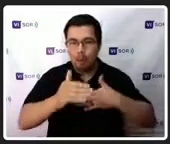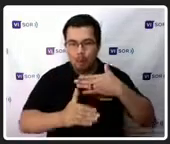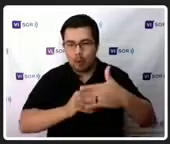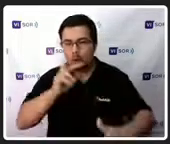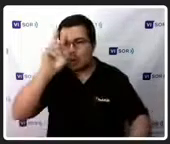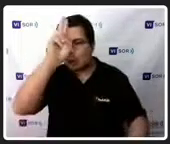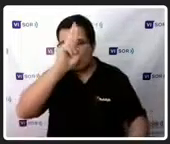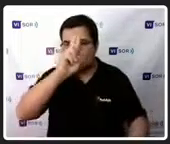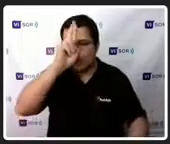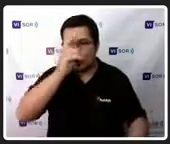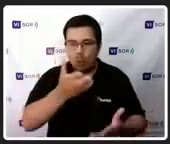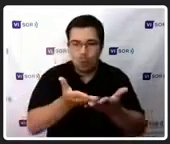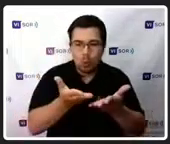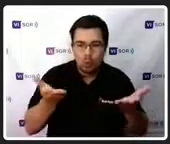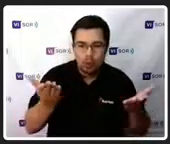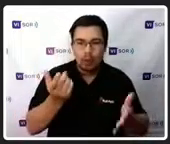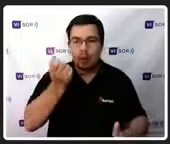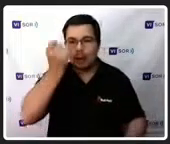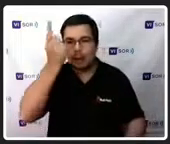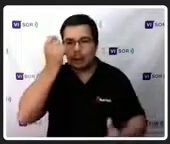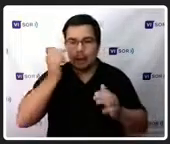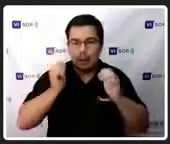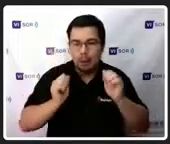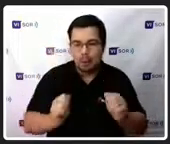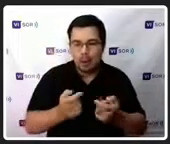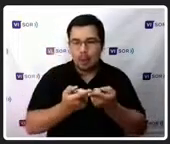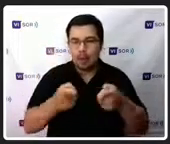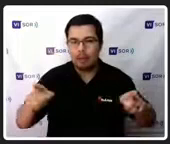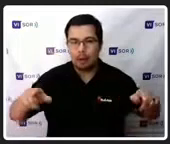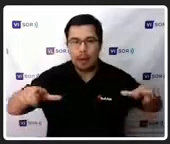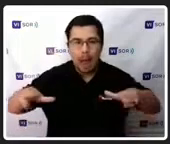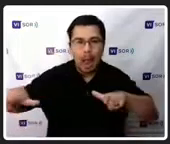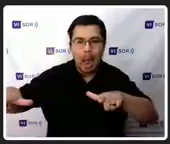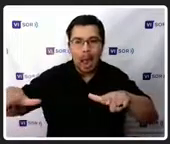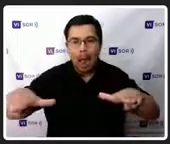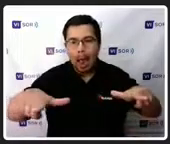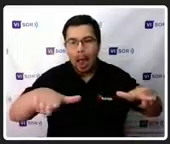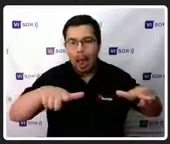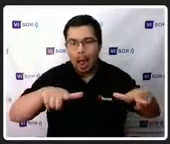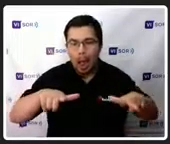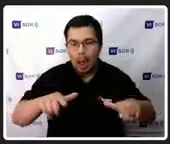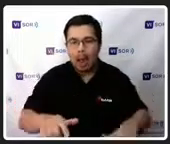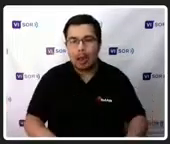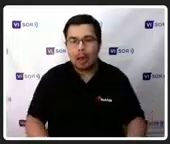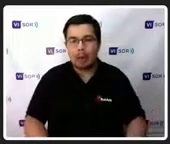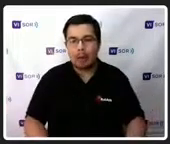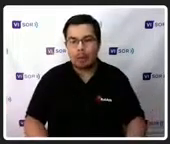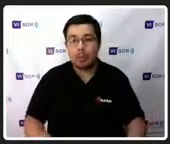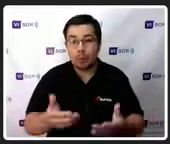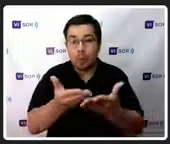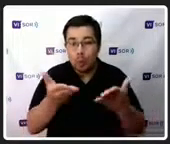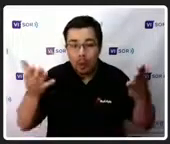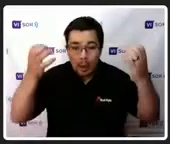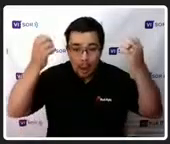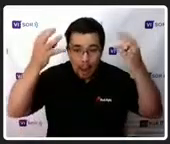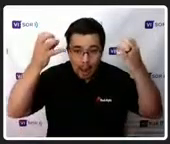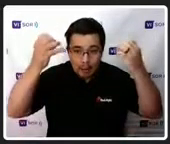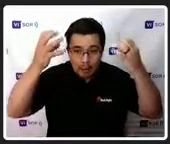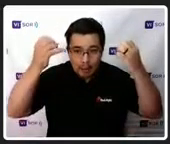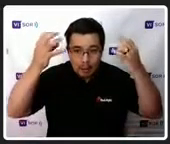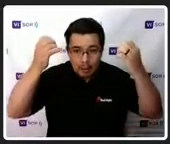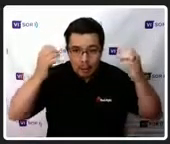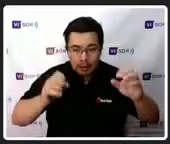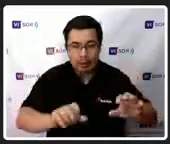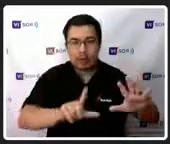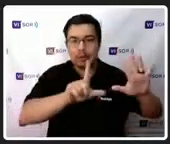entender las distintas áreas en ¿no es cierto?, en las cuales estuvieron, ¿no es cierto?, aprendiendo durante los 7 semestres